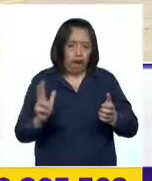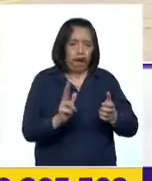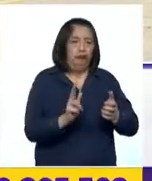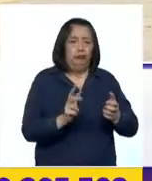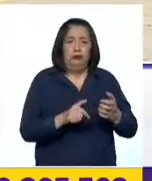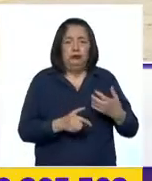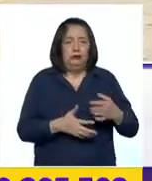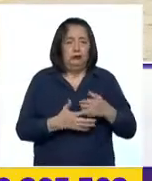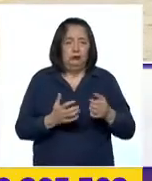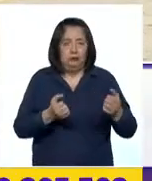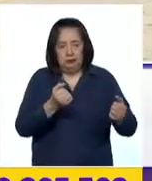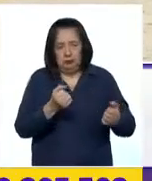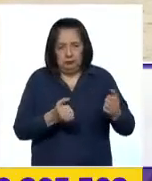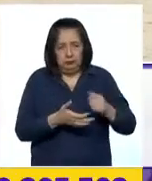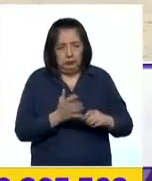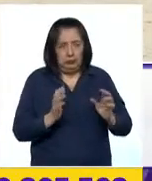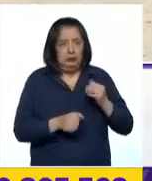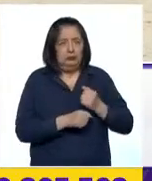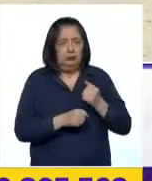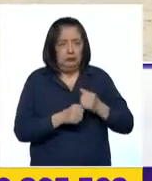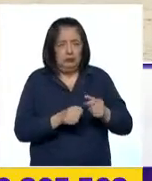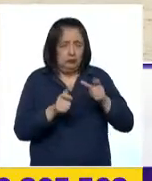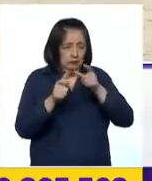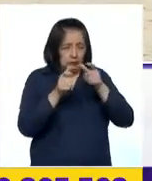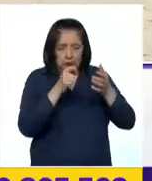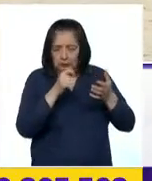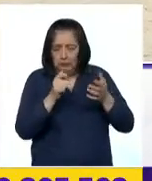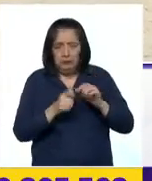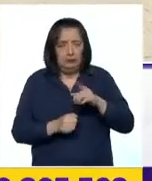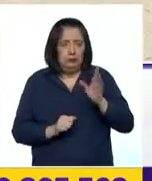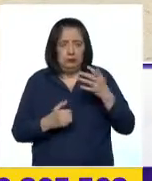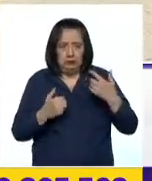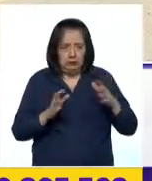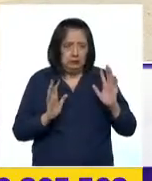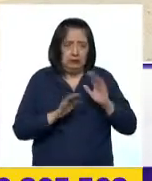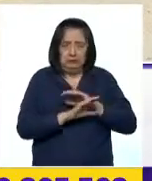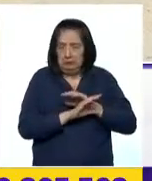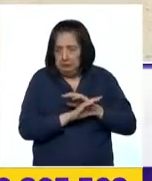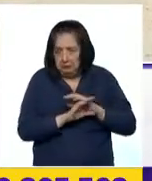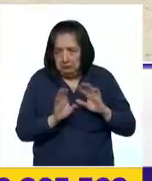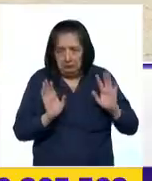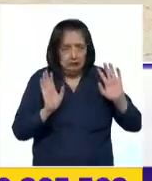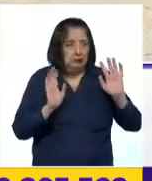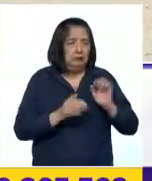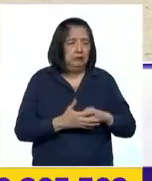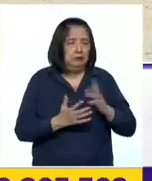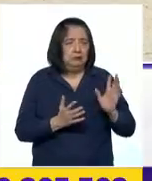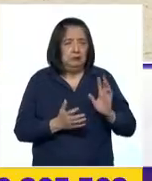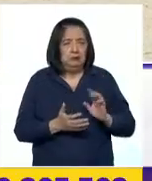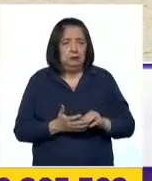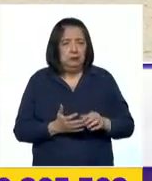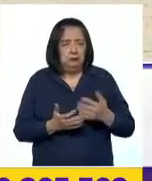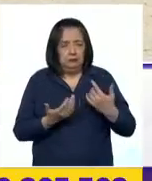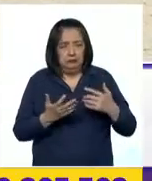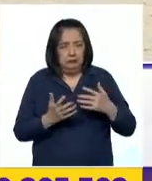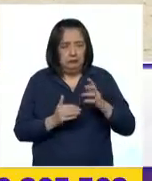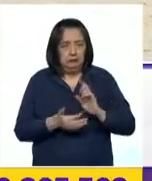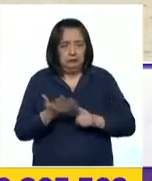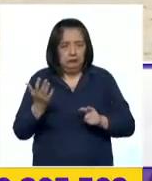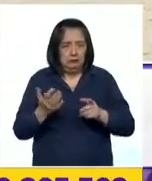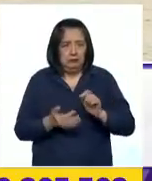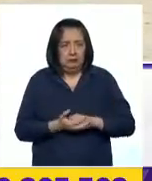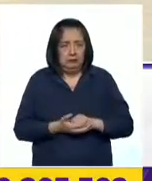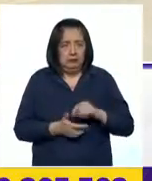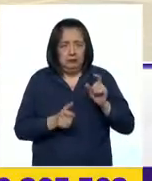que tenemos para hacer el trabajo de fiscalización. Los fiscalizadores, ya habiendo realizado el sostenimiento